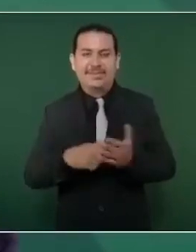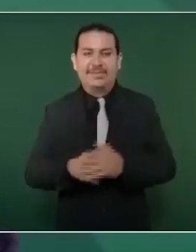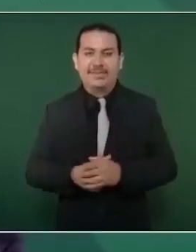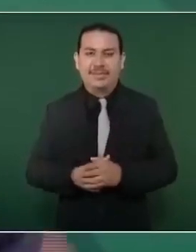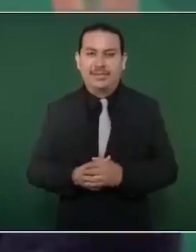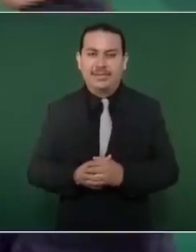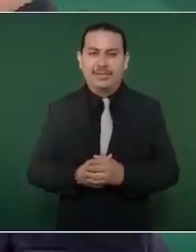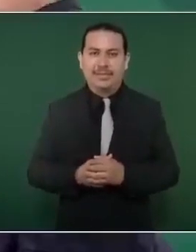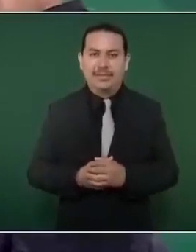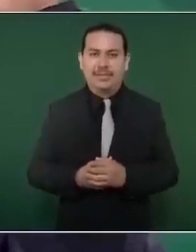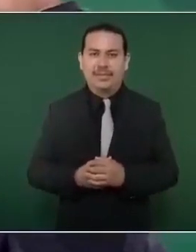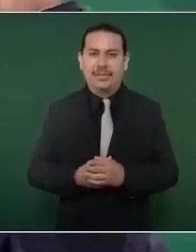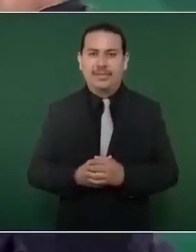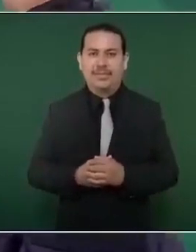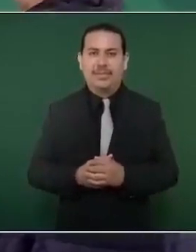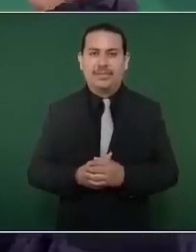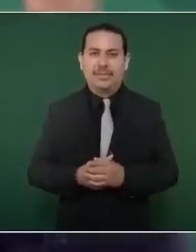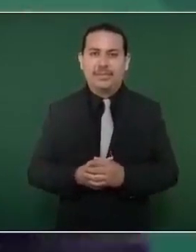Y eso es